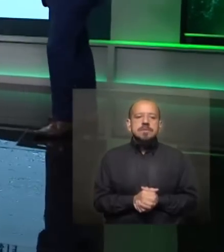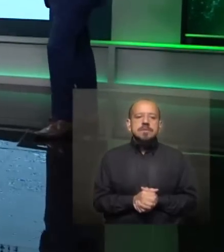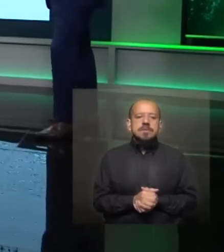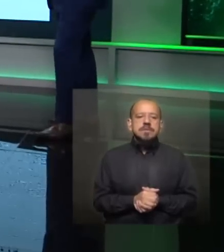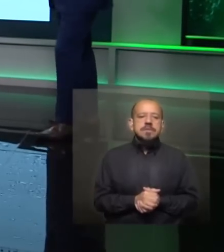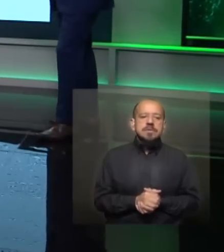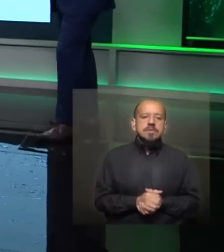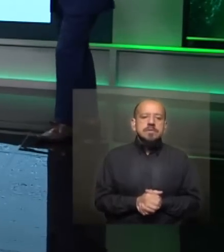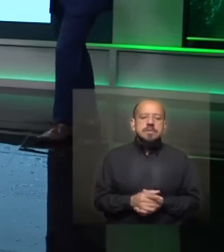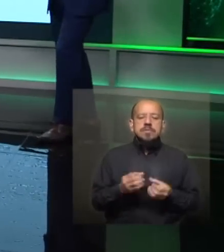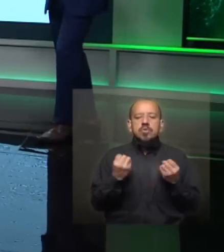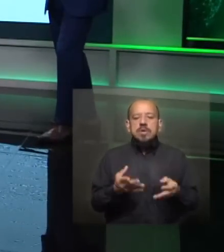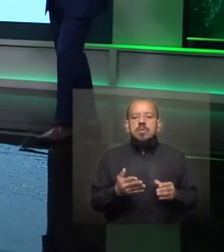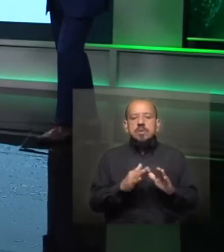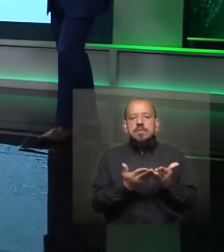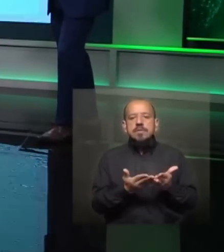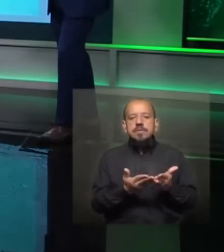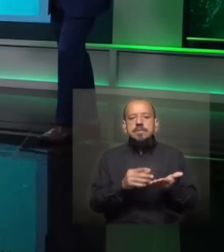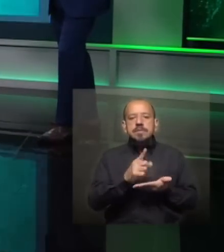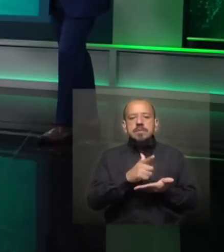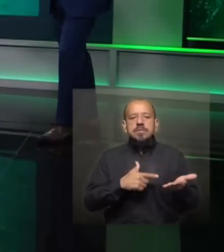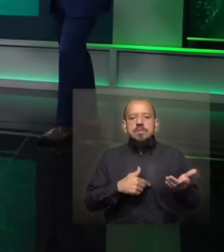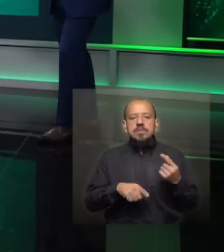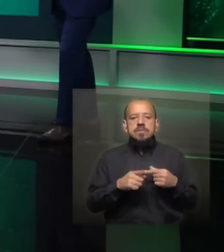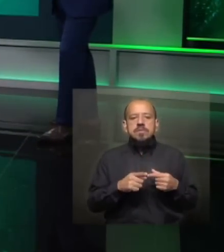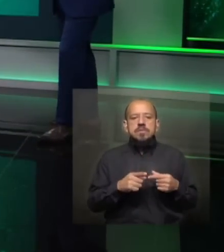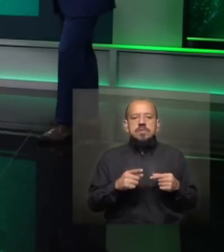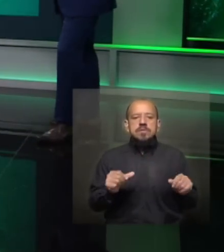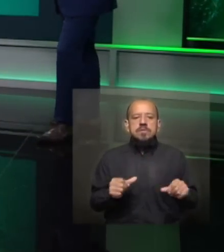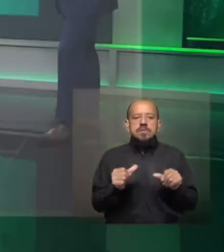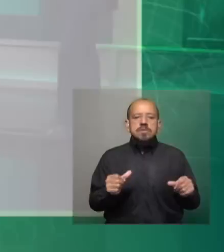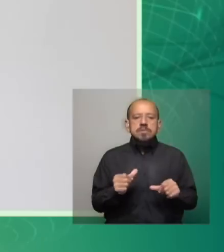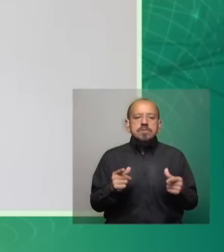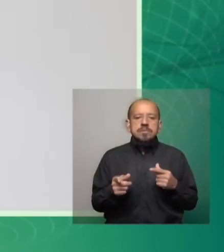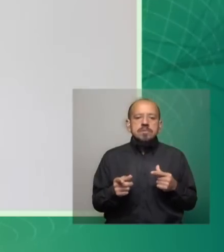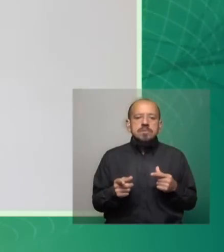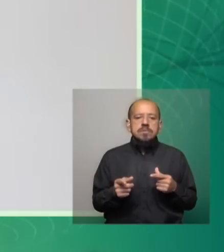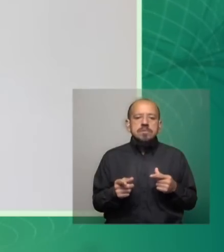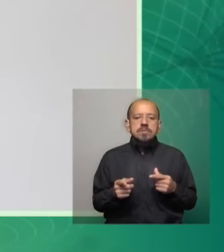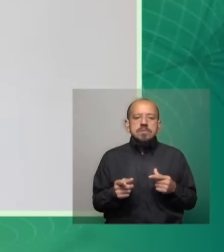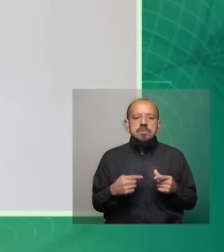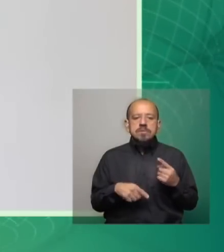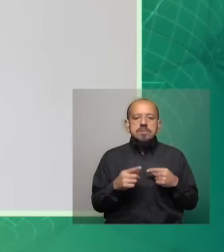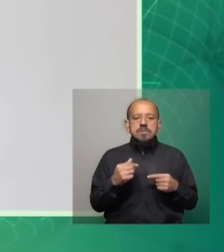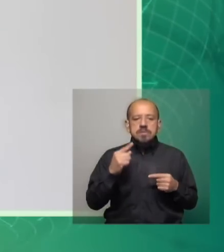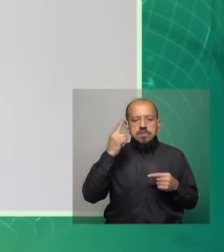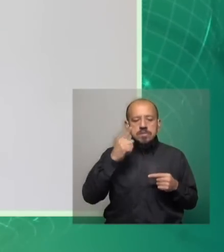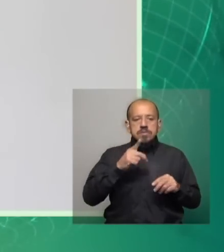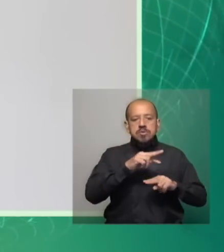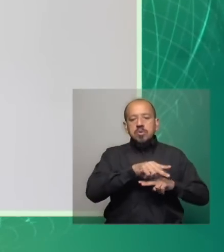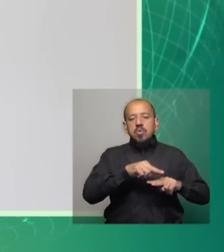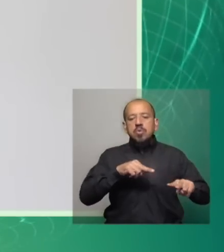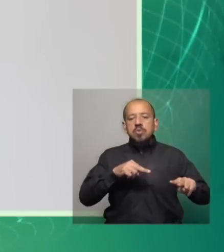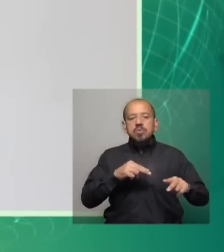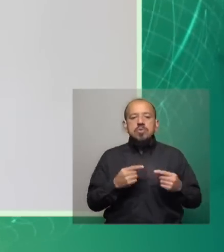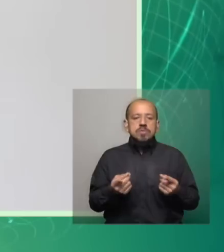Por qué una revista literaria con Daniela hicimos esa pregunta varias veces y entendemos que oro nace por una